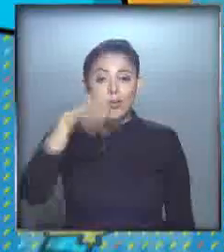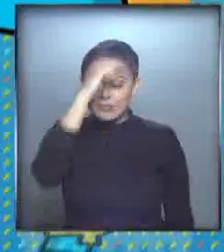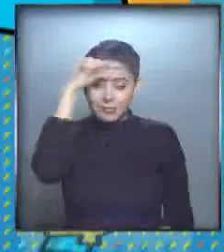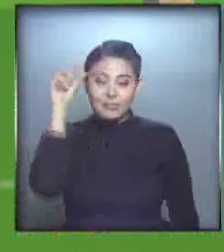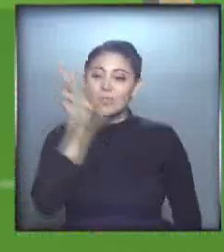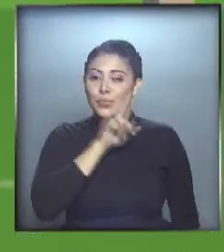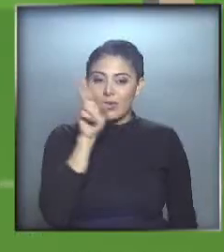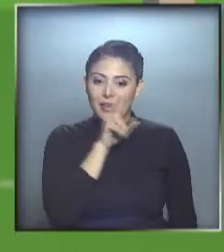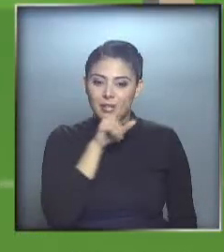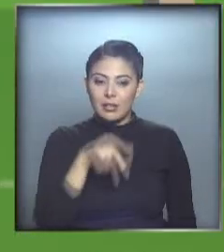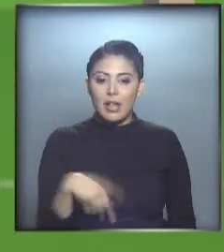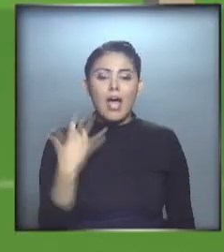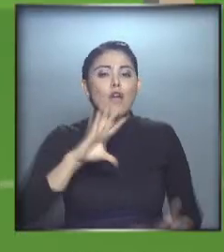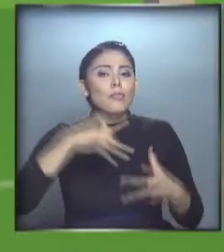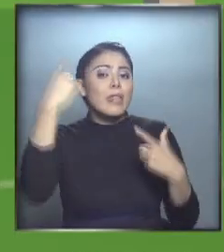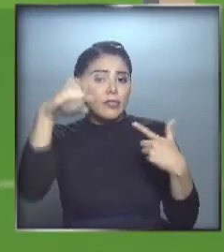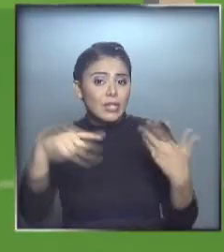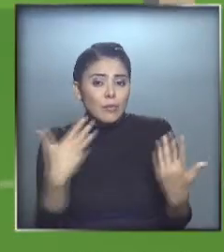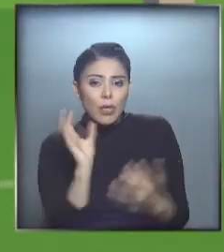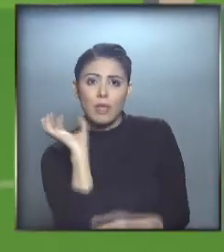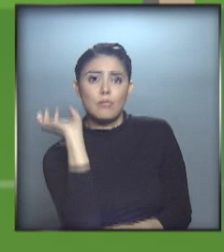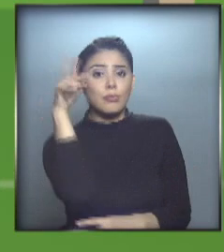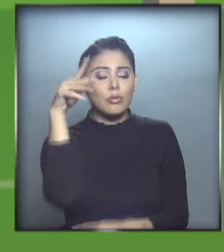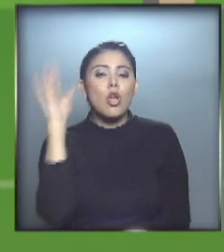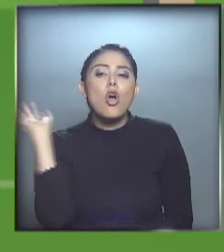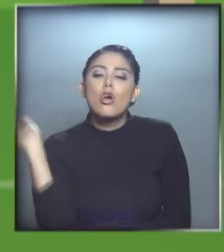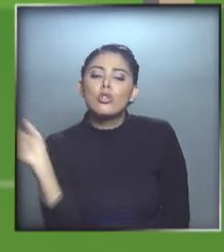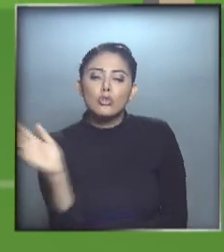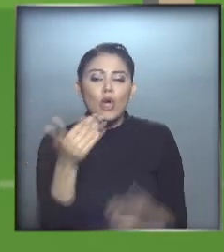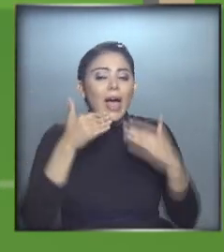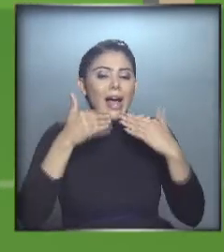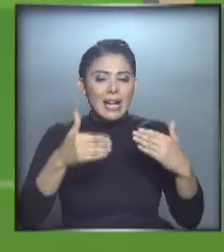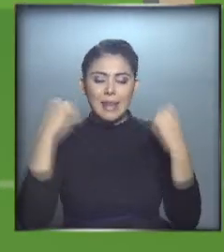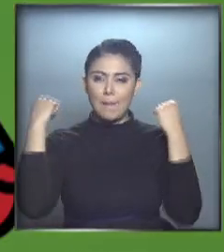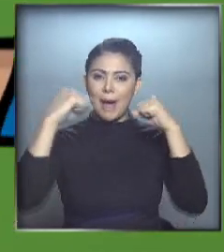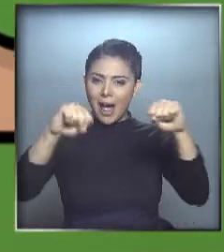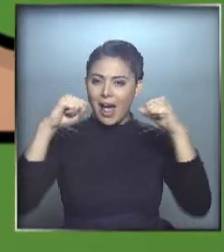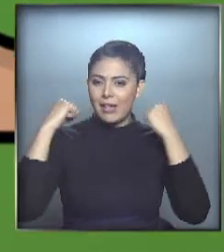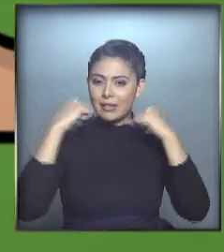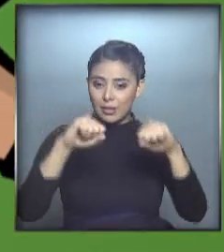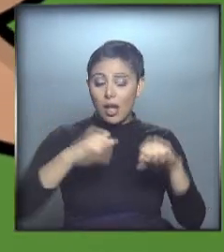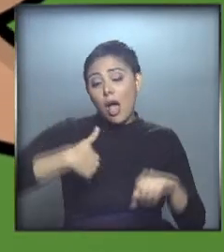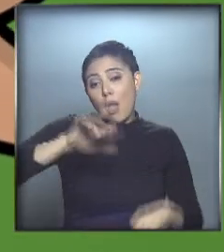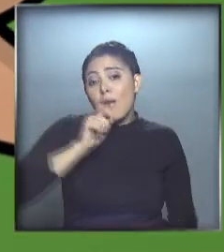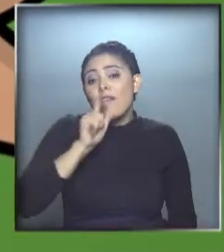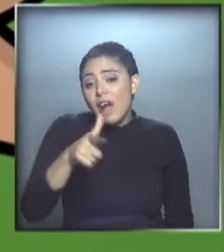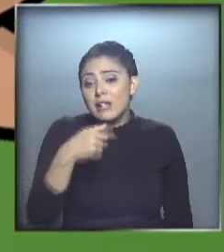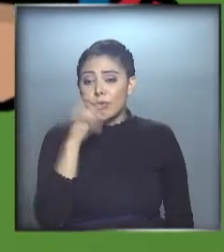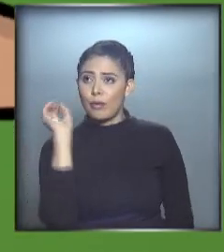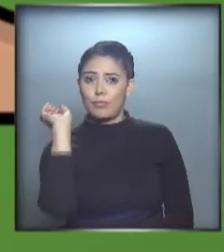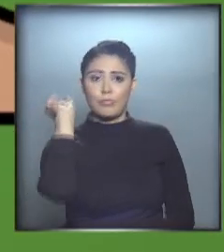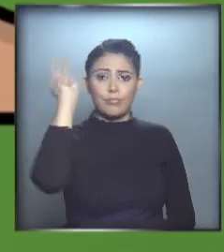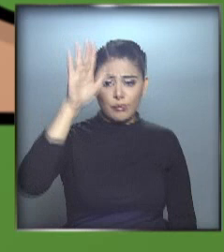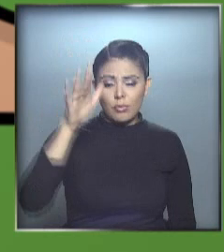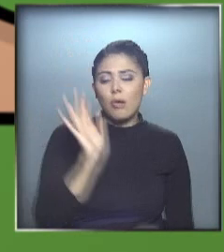olímpica hay varias maneras de tirar al aro Pero todas se logran con mucha práctica la más fácil es el tiro libre